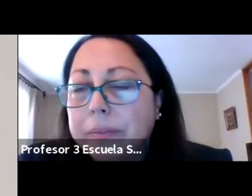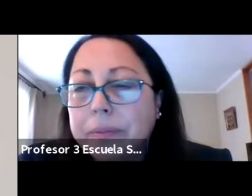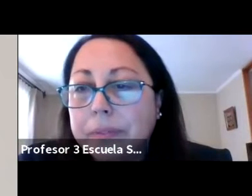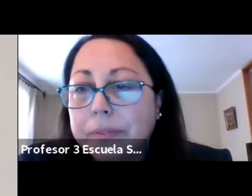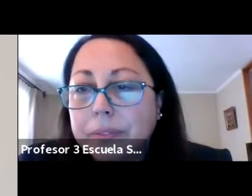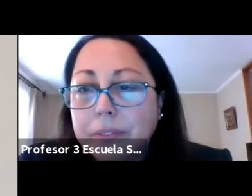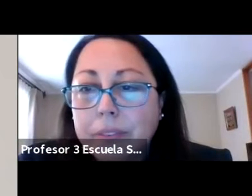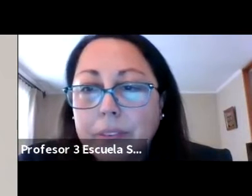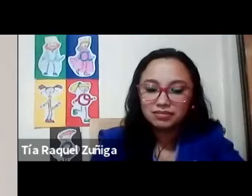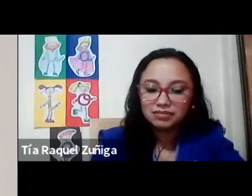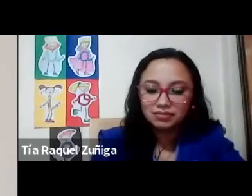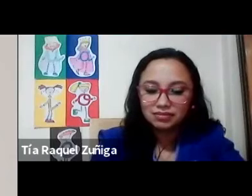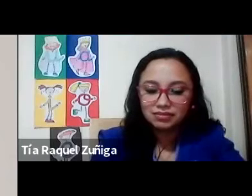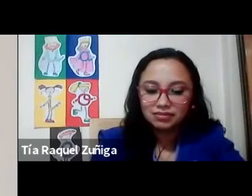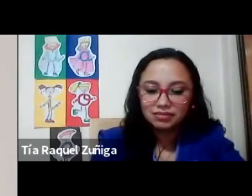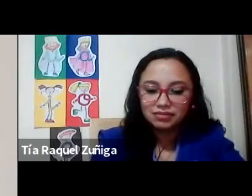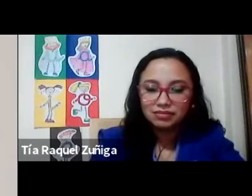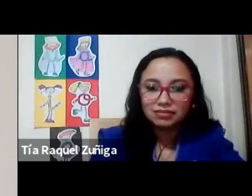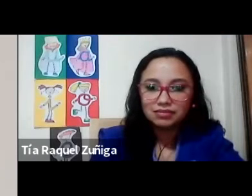fue?